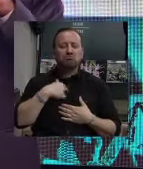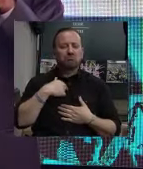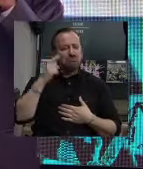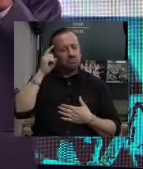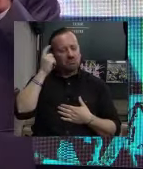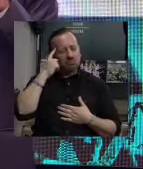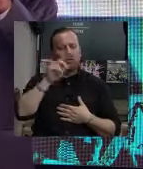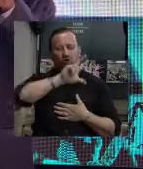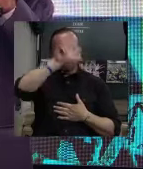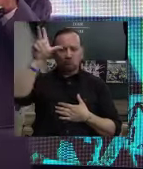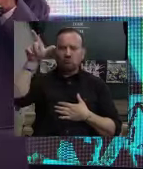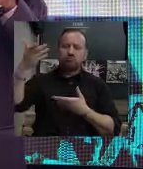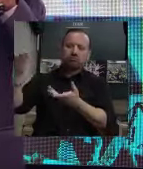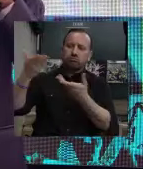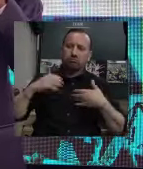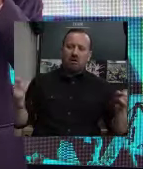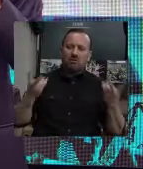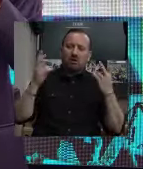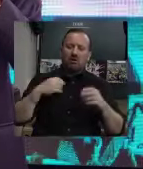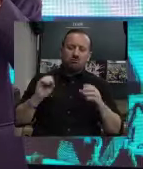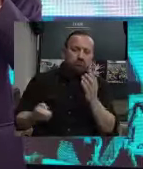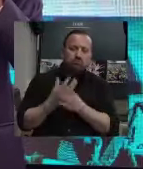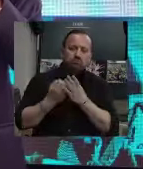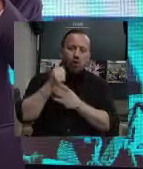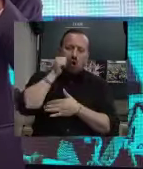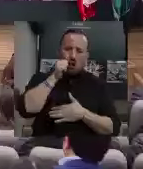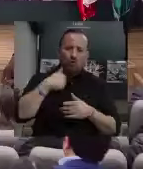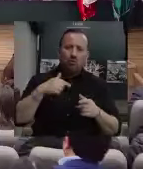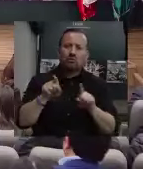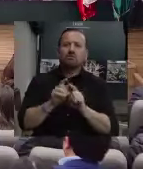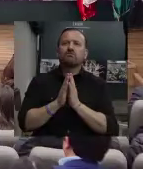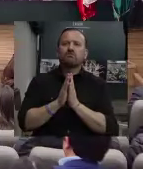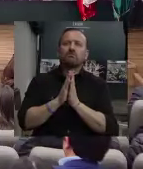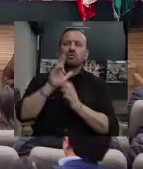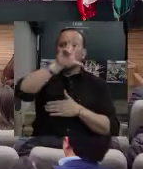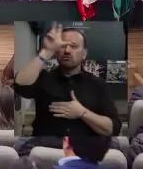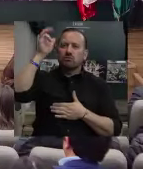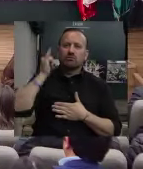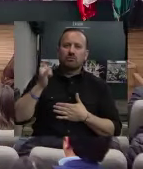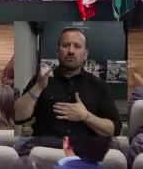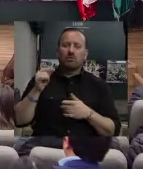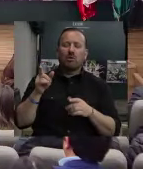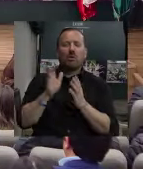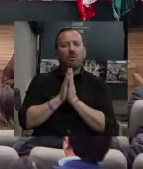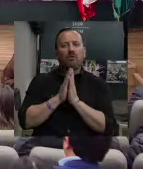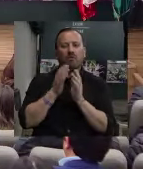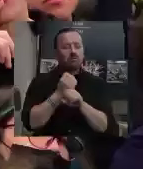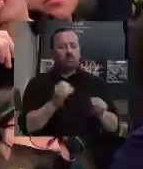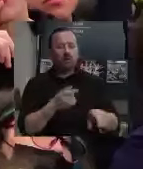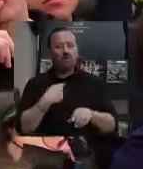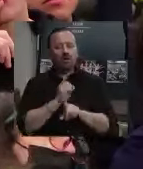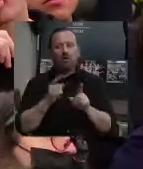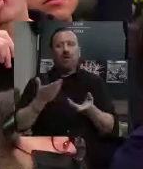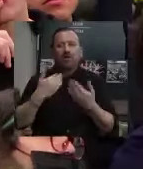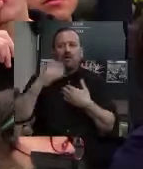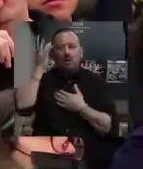de él recibí la vida y la renuevo todos los días y mi oración todos los días es señor no me sueltes Dame inteligencia Y yo